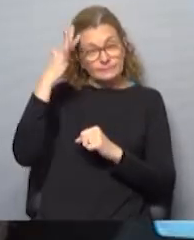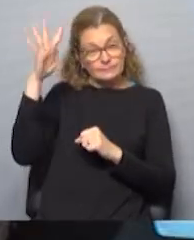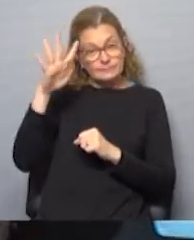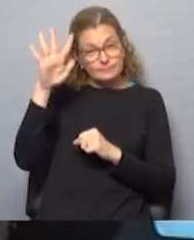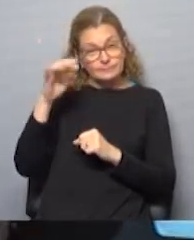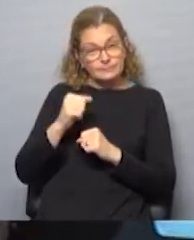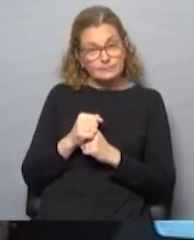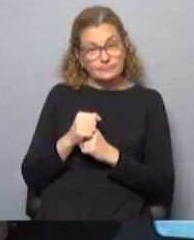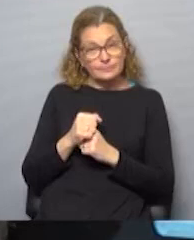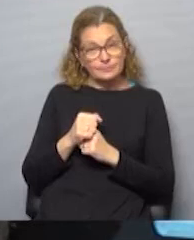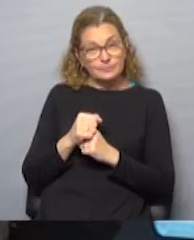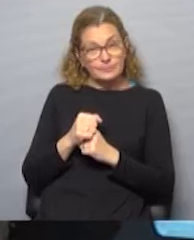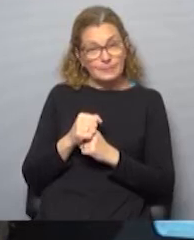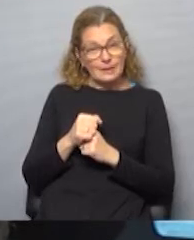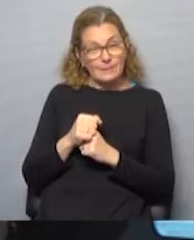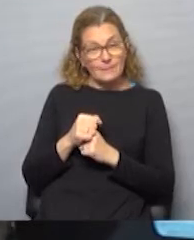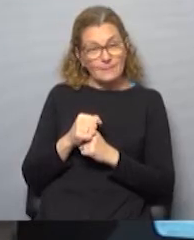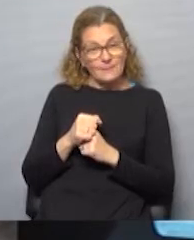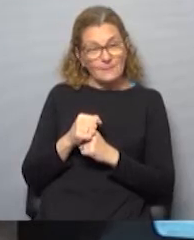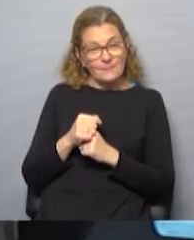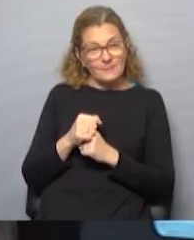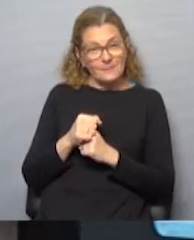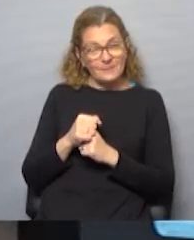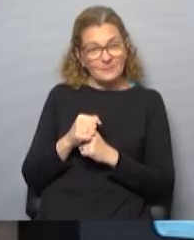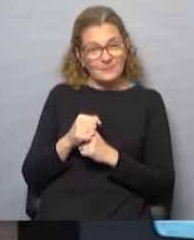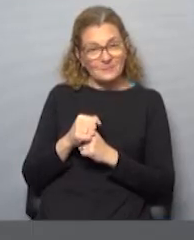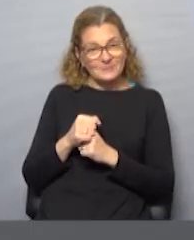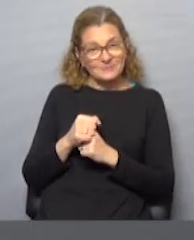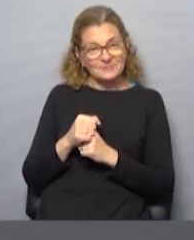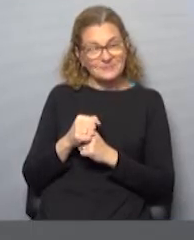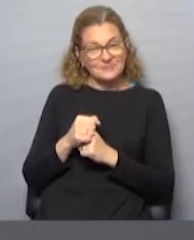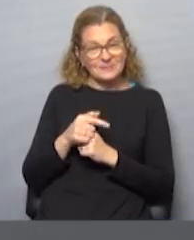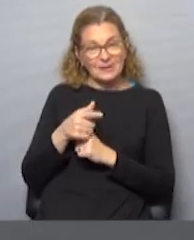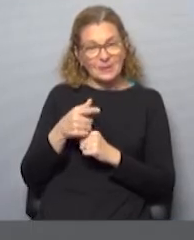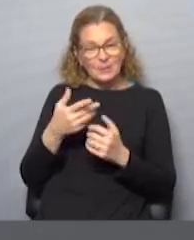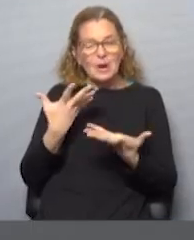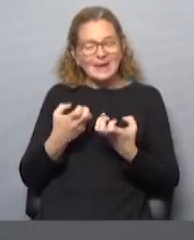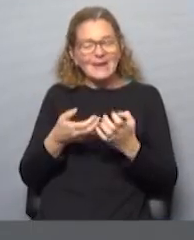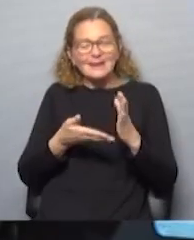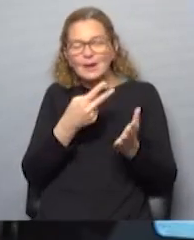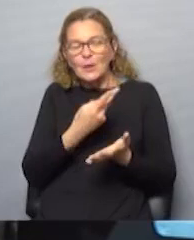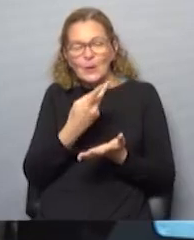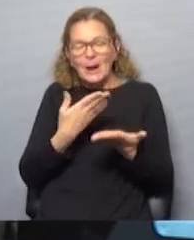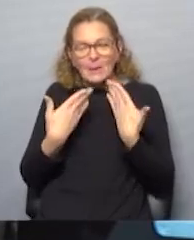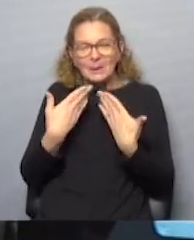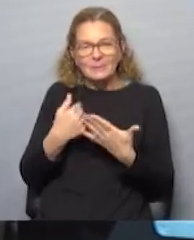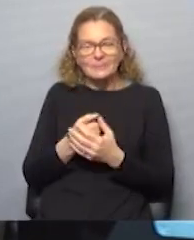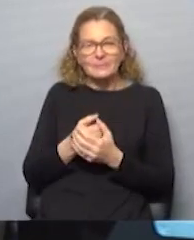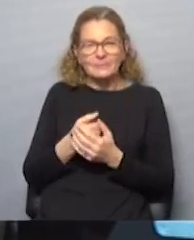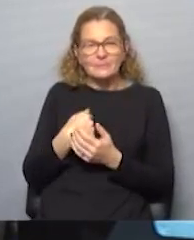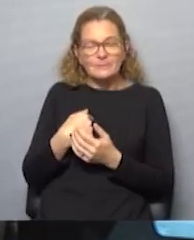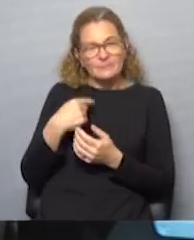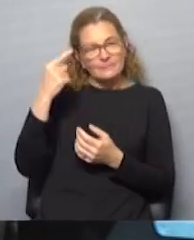eso hacia el hueco así que tropecé quien quiera yo creo que